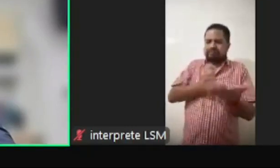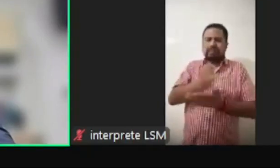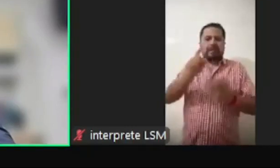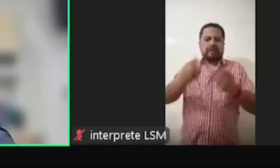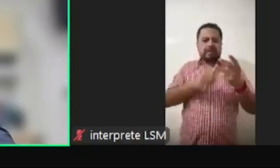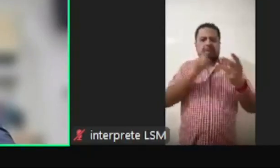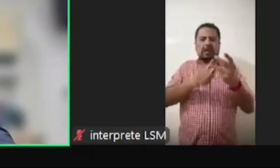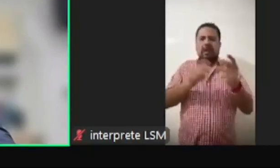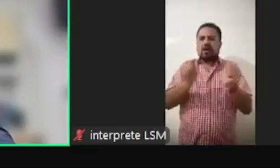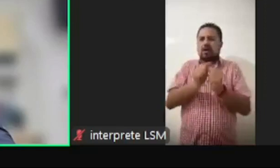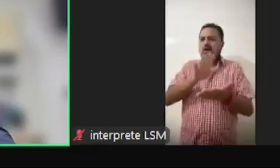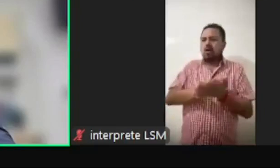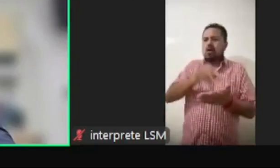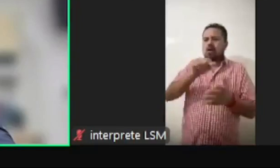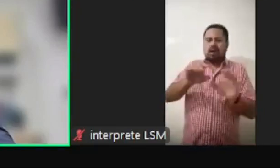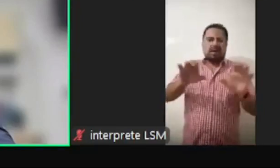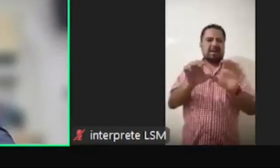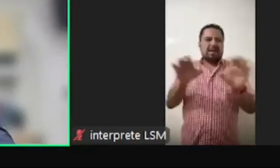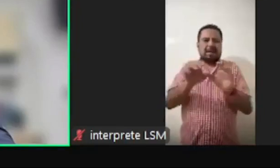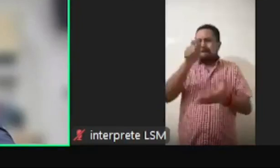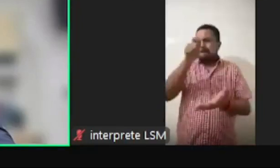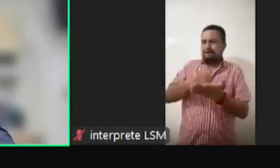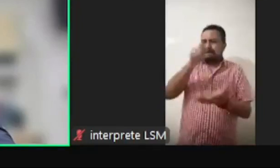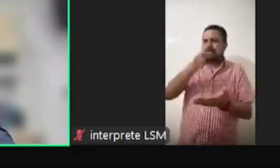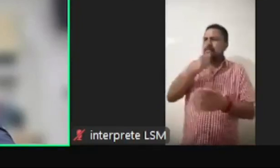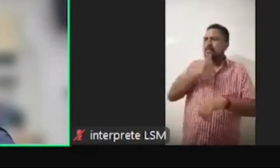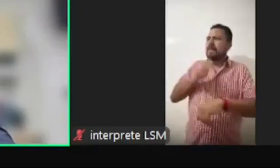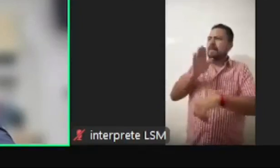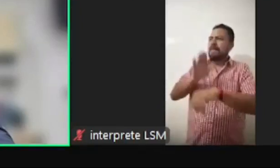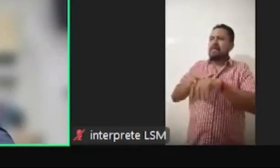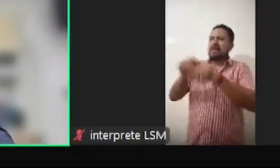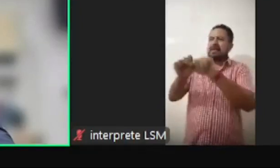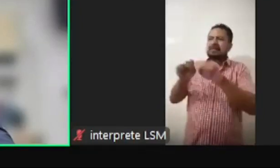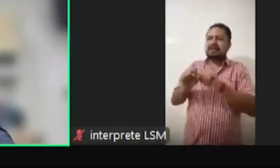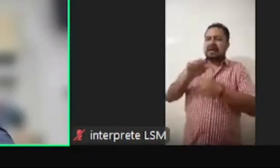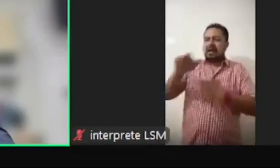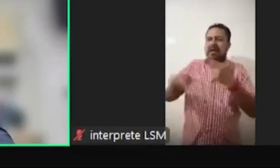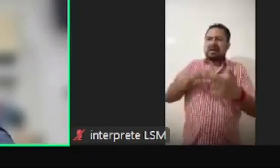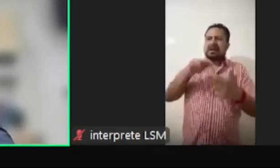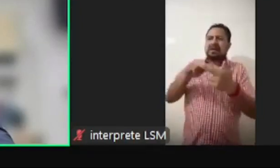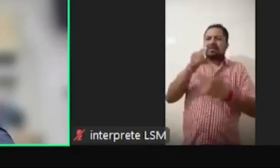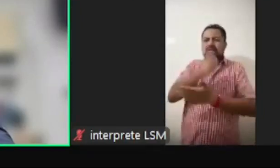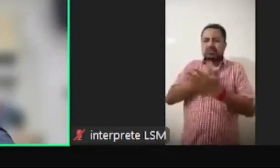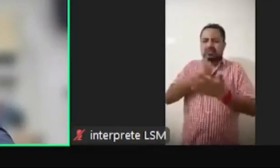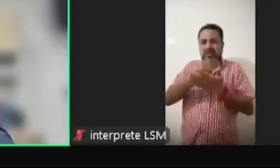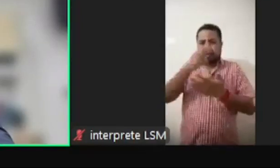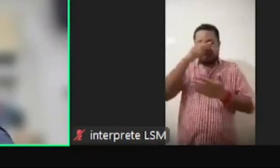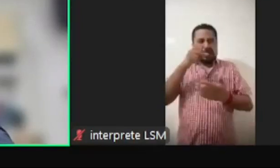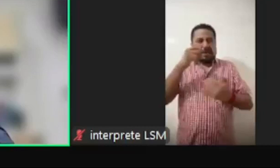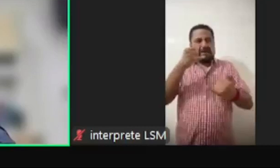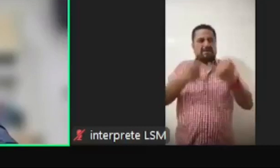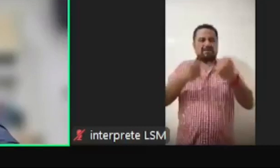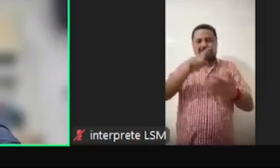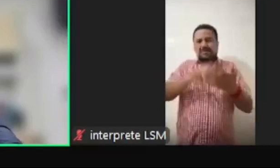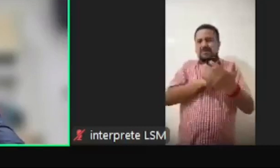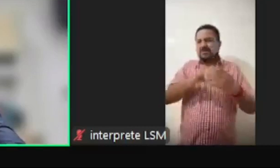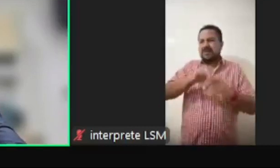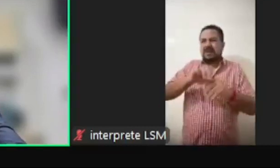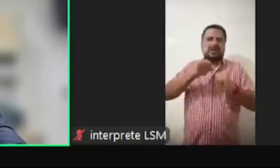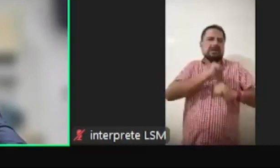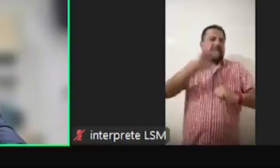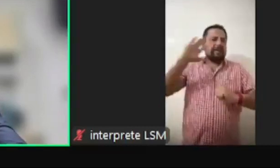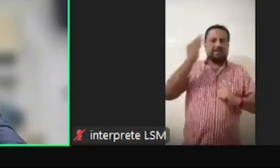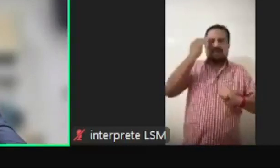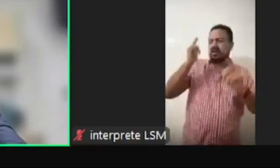copia certificada de la presente sentencia, informes a la Sala Regional Ciudad de México del Tribunal Electoral del Poder Judicial de la Federación, como lo ordenó en el